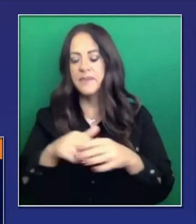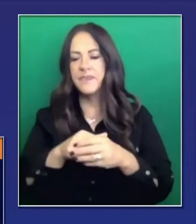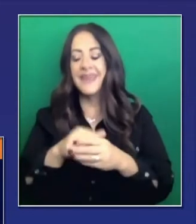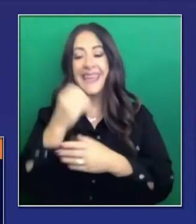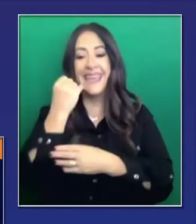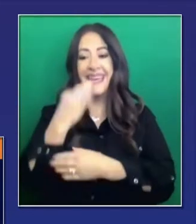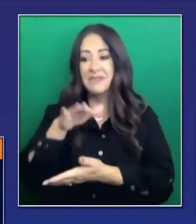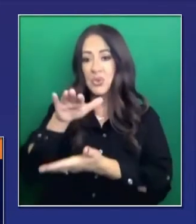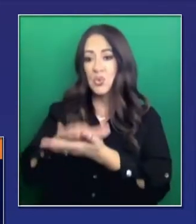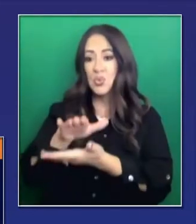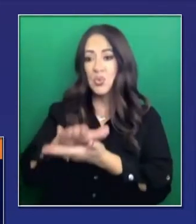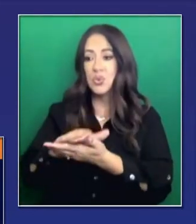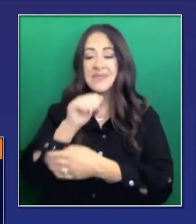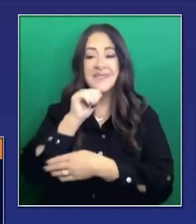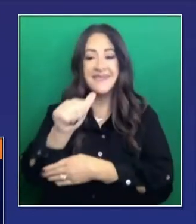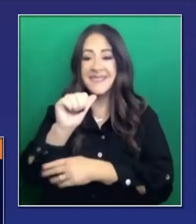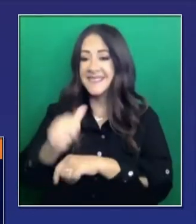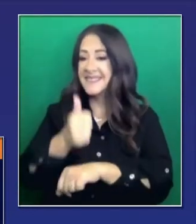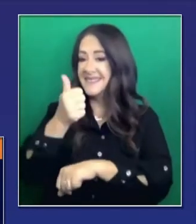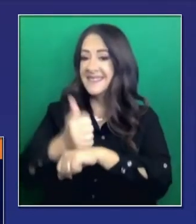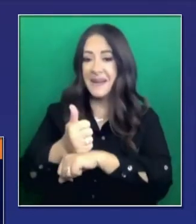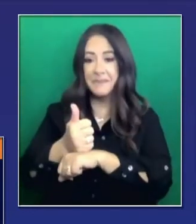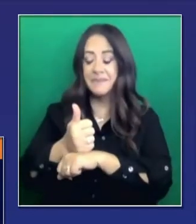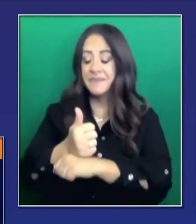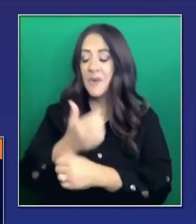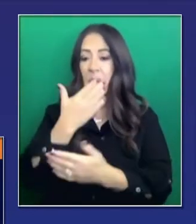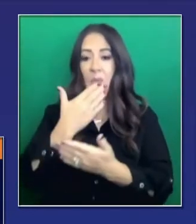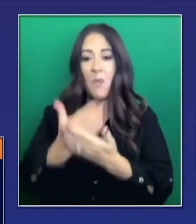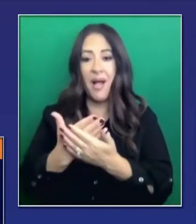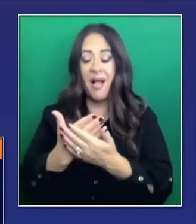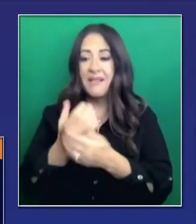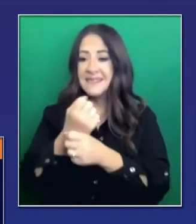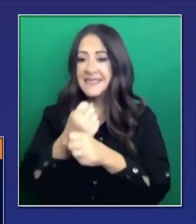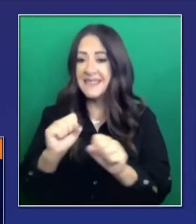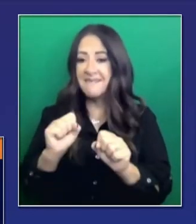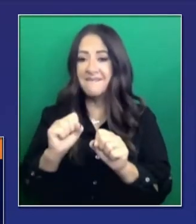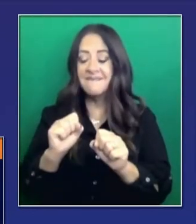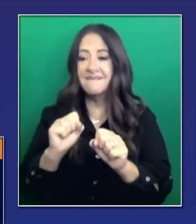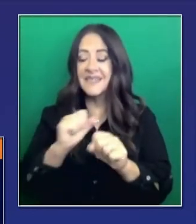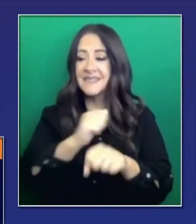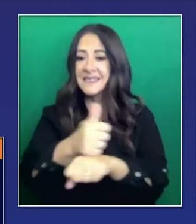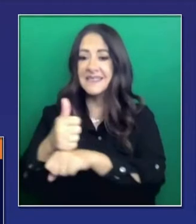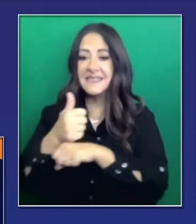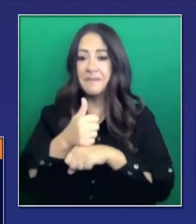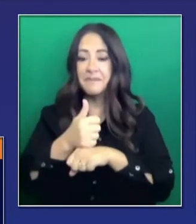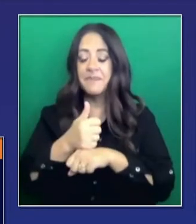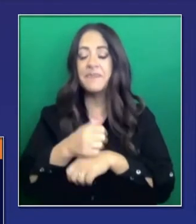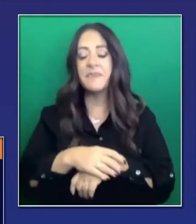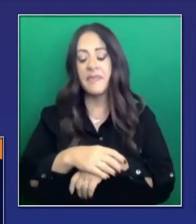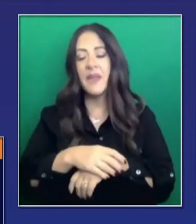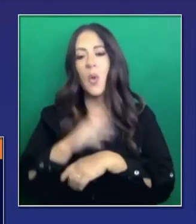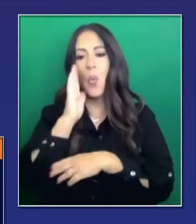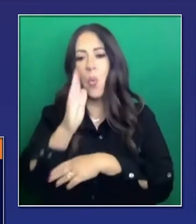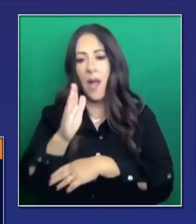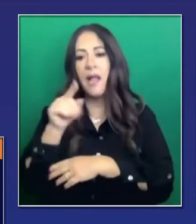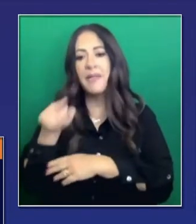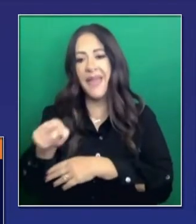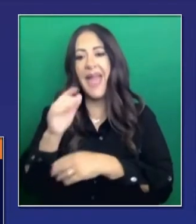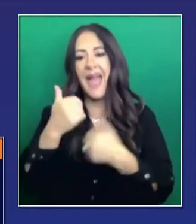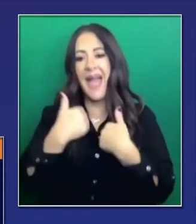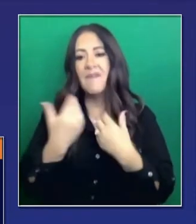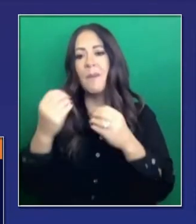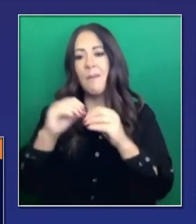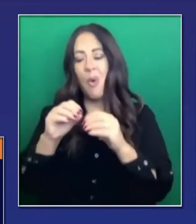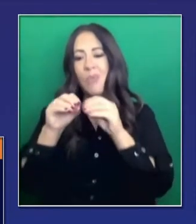estas medidas, sabemos, hemos visto en los estudios que sí suceden más y